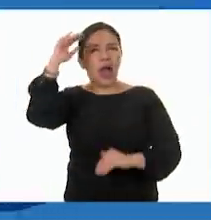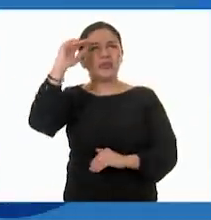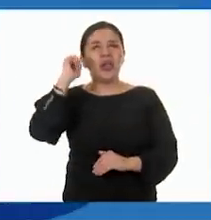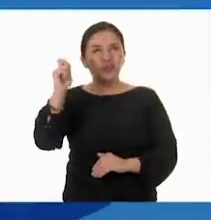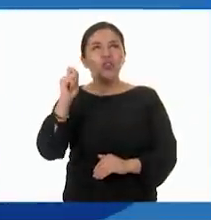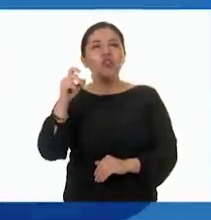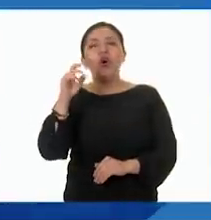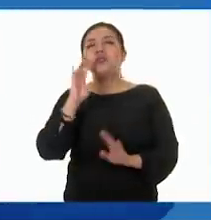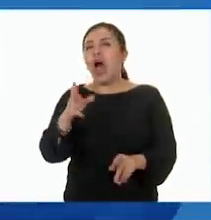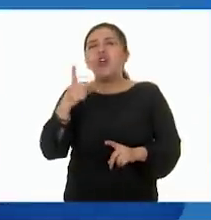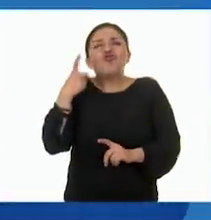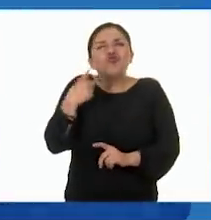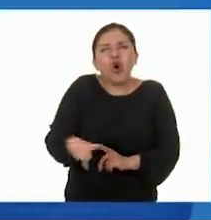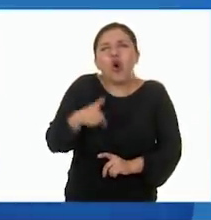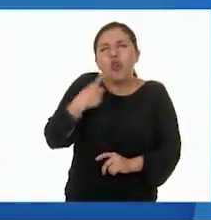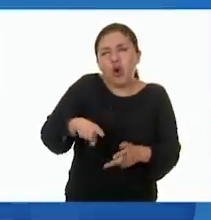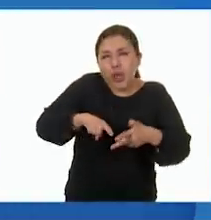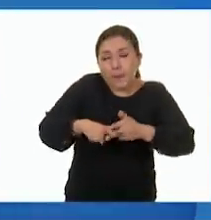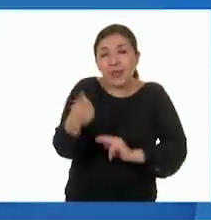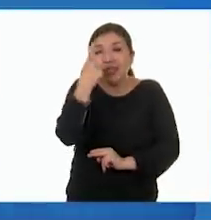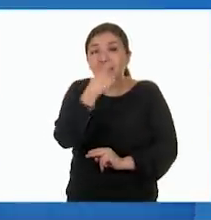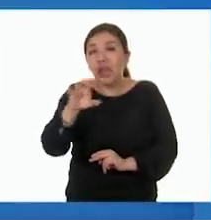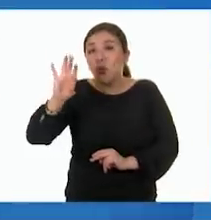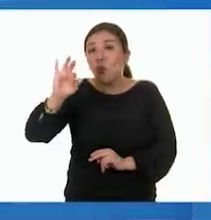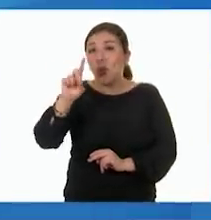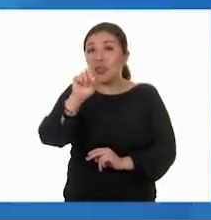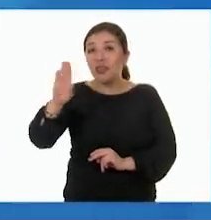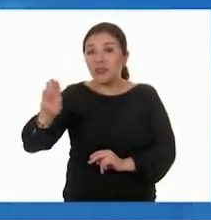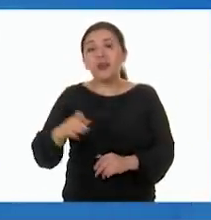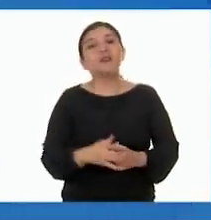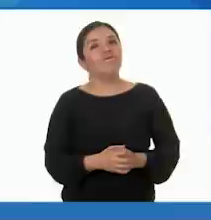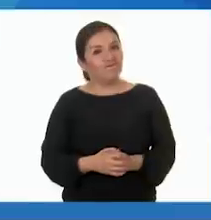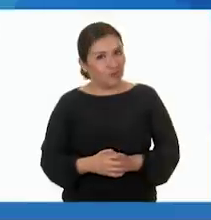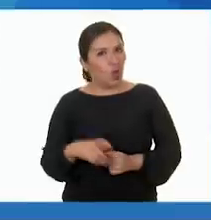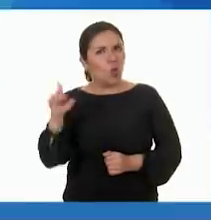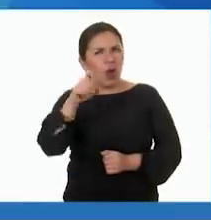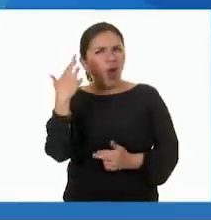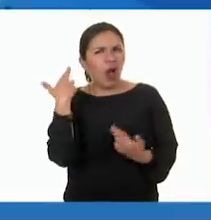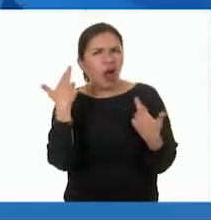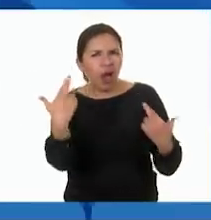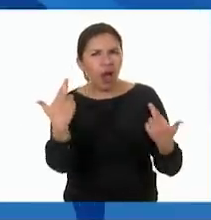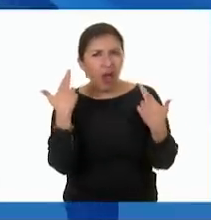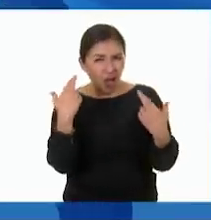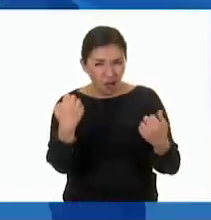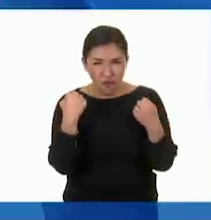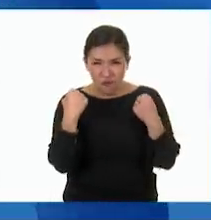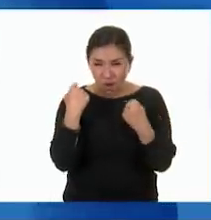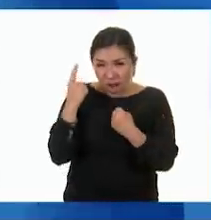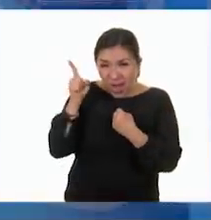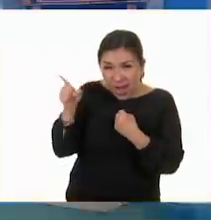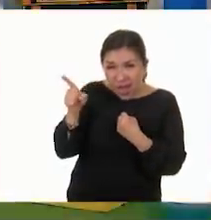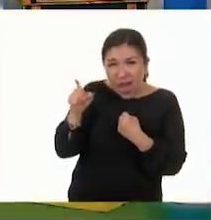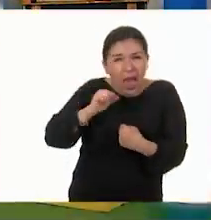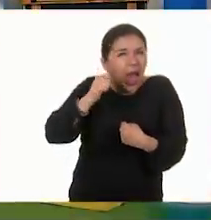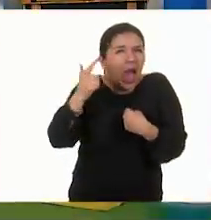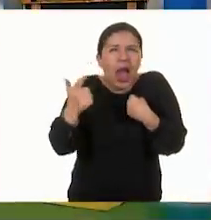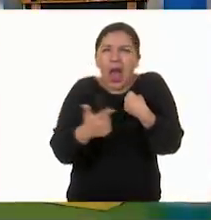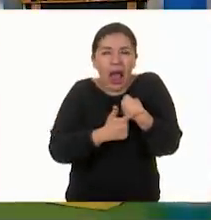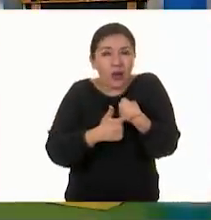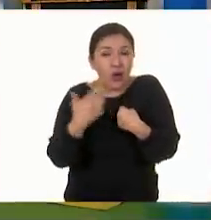umbral del dolor. En 140 decibeles, cuando tú escuchas a esta intensidad algún